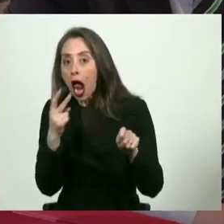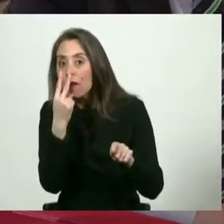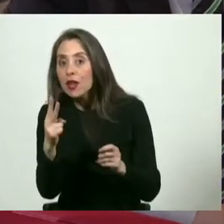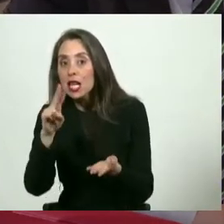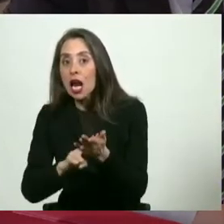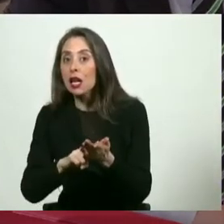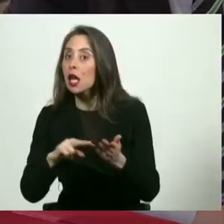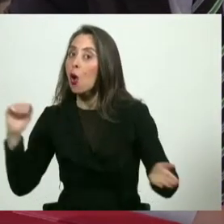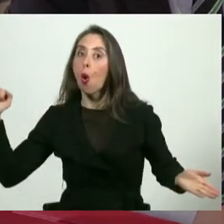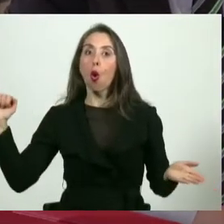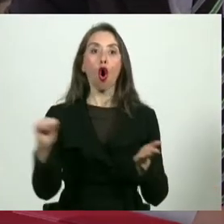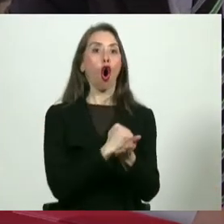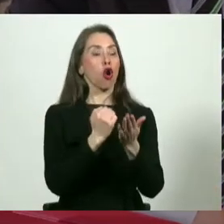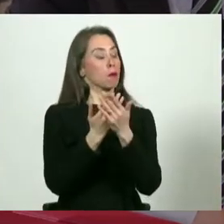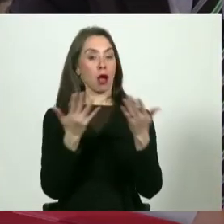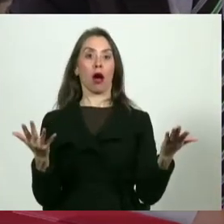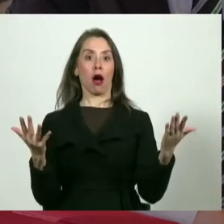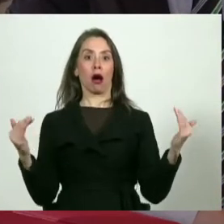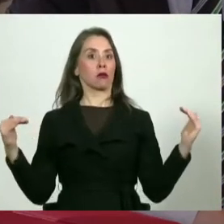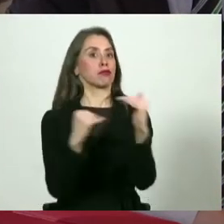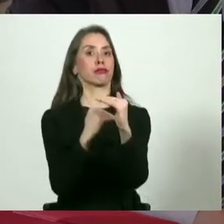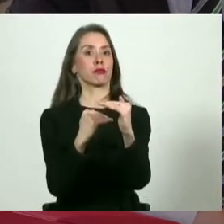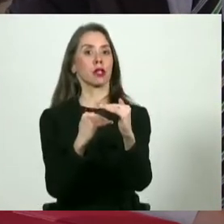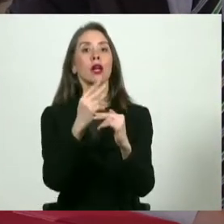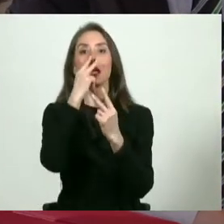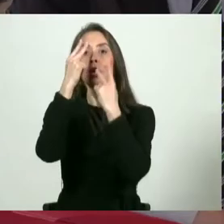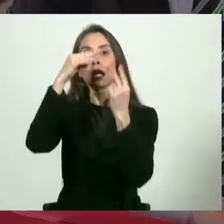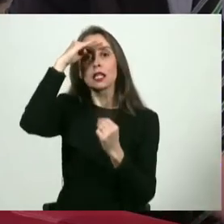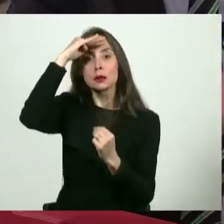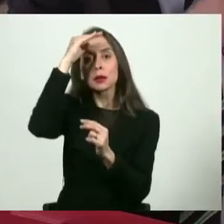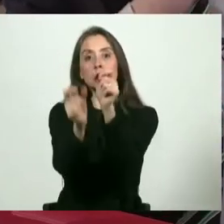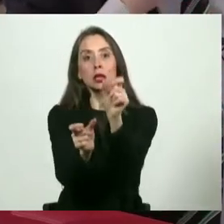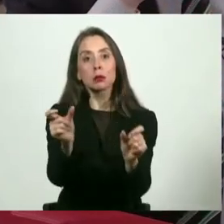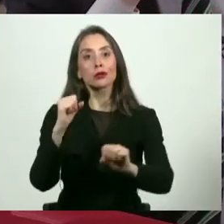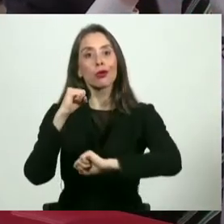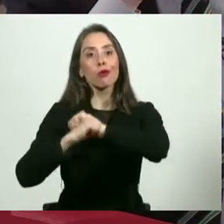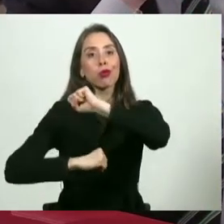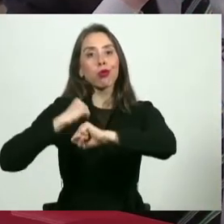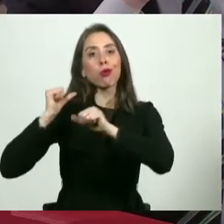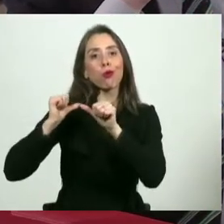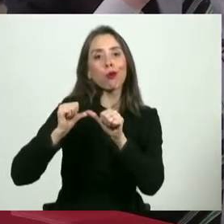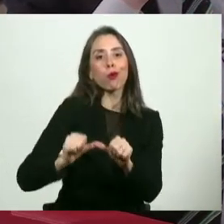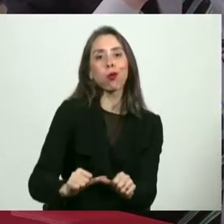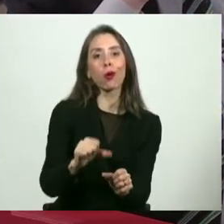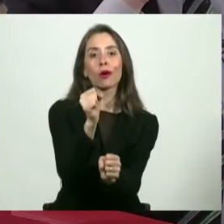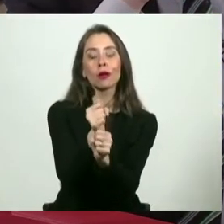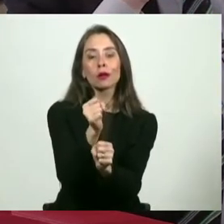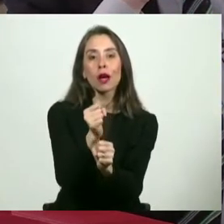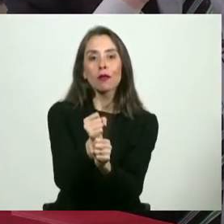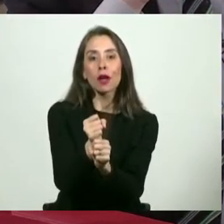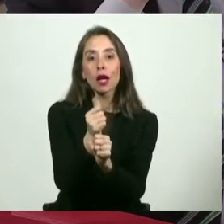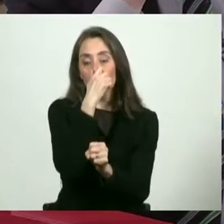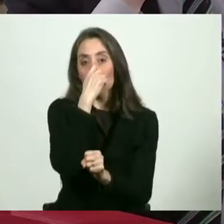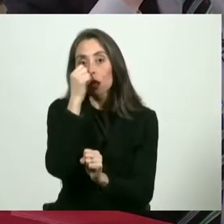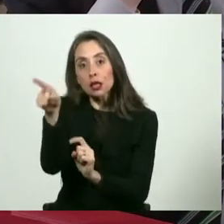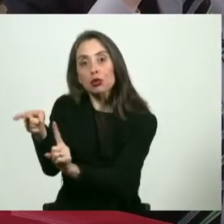posterior. Entonces, ahí es donde es importante conocer la experiencia de gente que lleva años trabajando, no desconocer